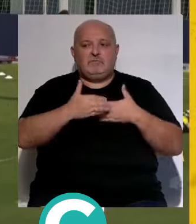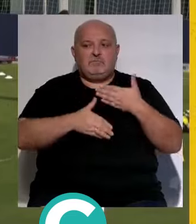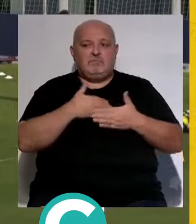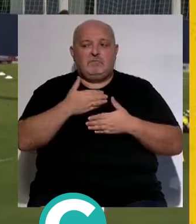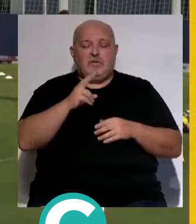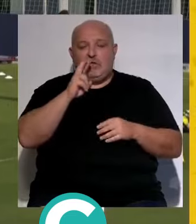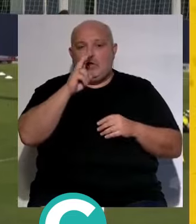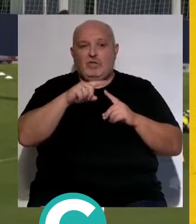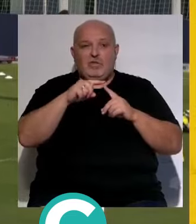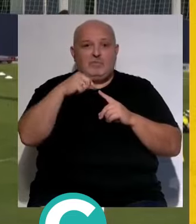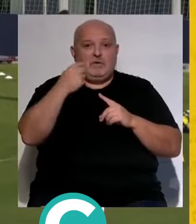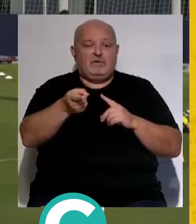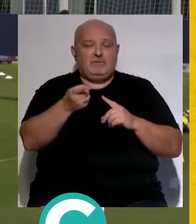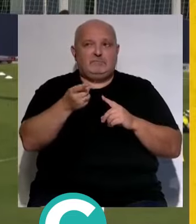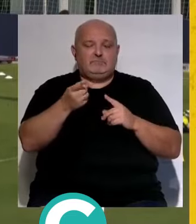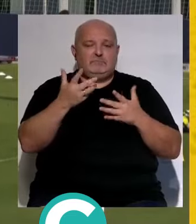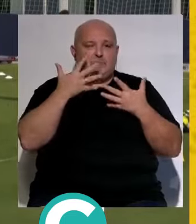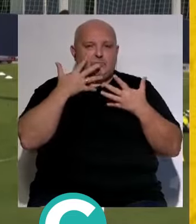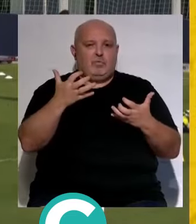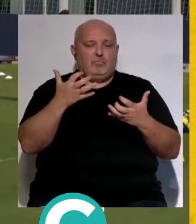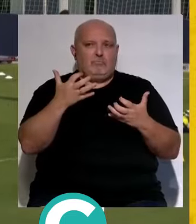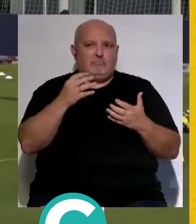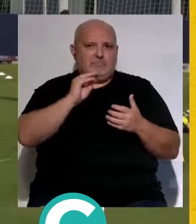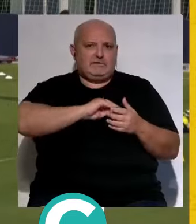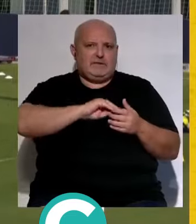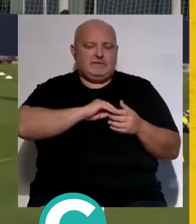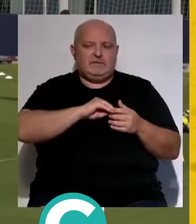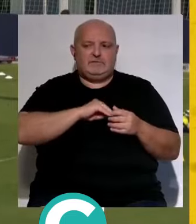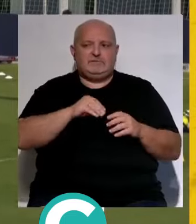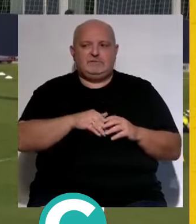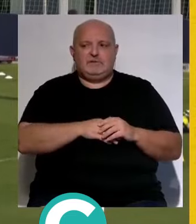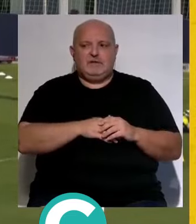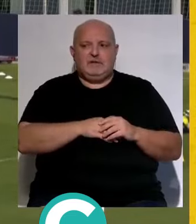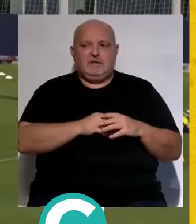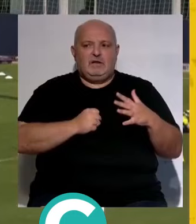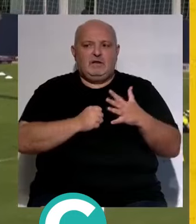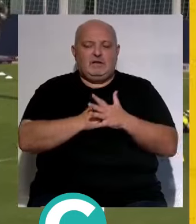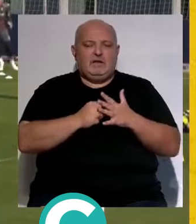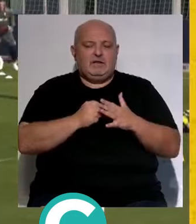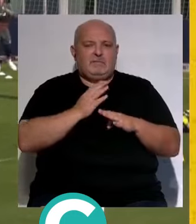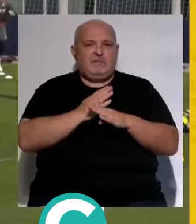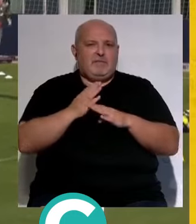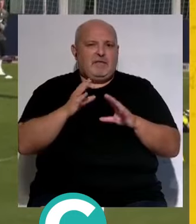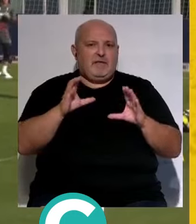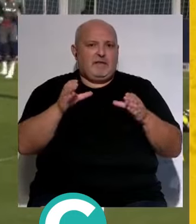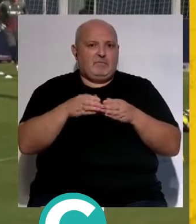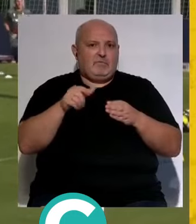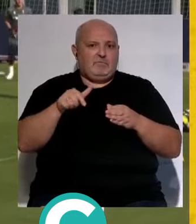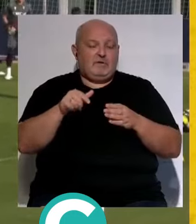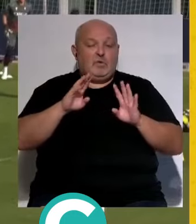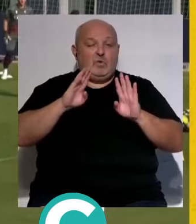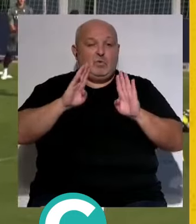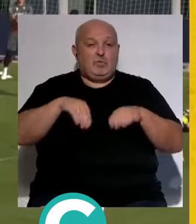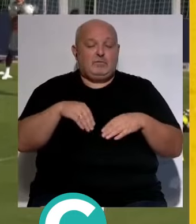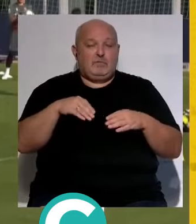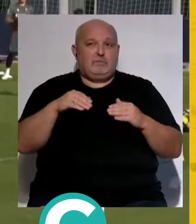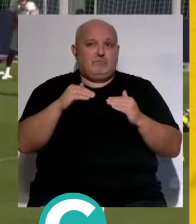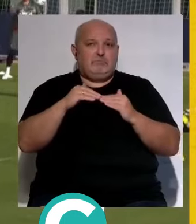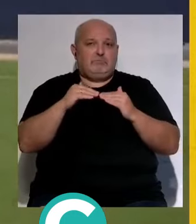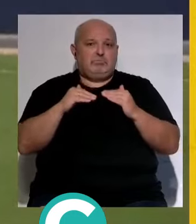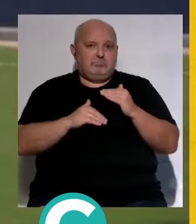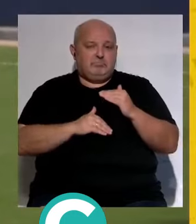dos siguientes años, destacó sobremanera, fue artífice máximo de la permanencia del equipo, y la última temporada bajó un